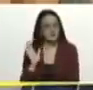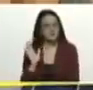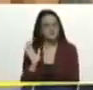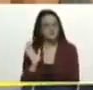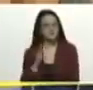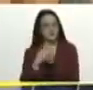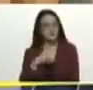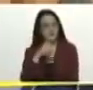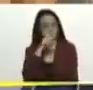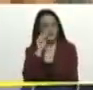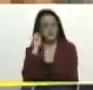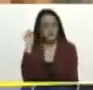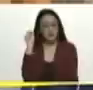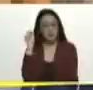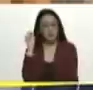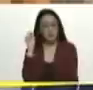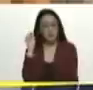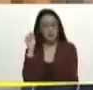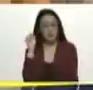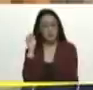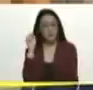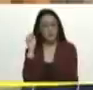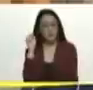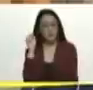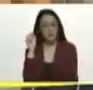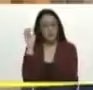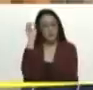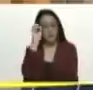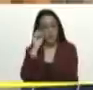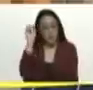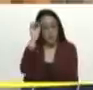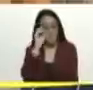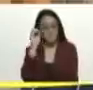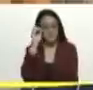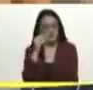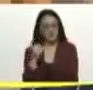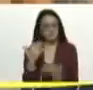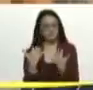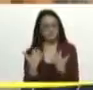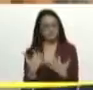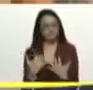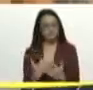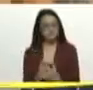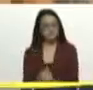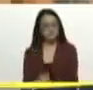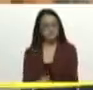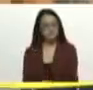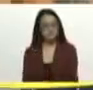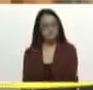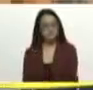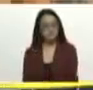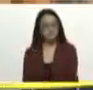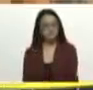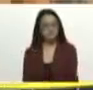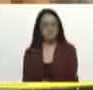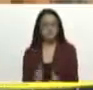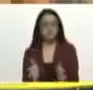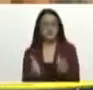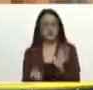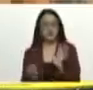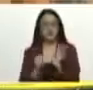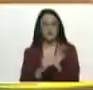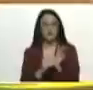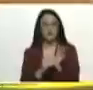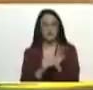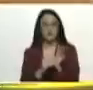presidente Maduro, opino que tras este hiato no vamos a lograr simplemente superar